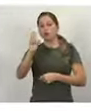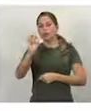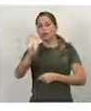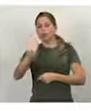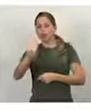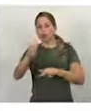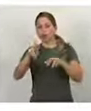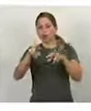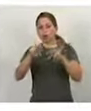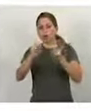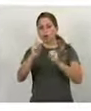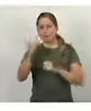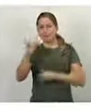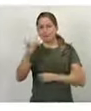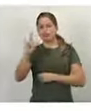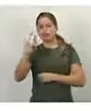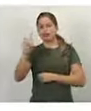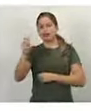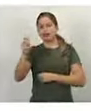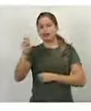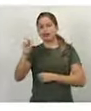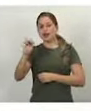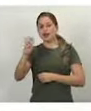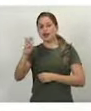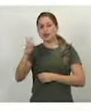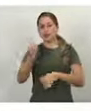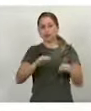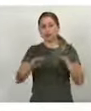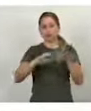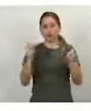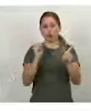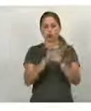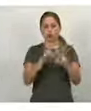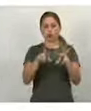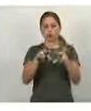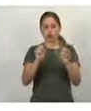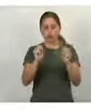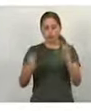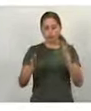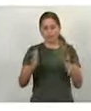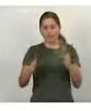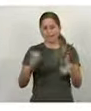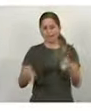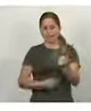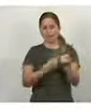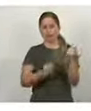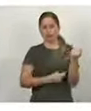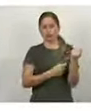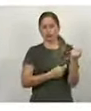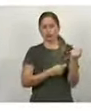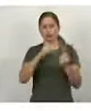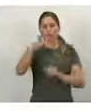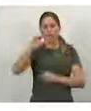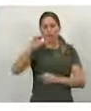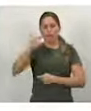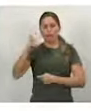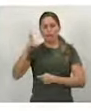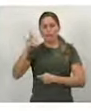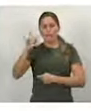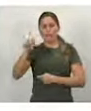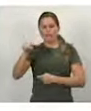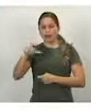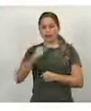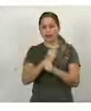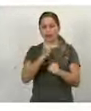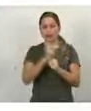una nueva tiranía, preparación y comienzo de una nueva etapa de lucha. Los epígrafes que trabajaremos